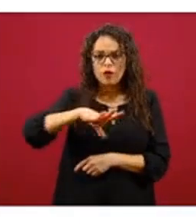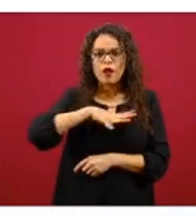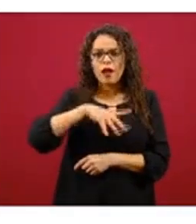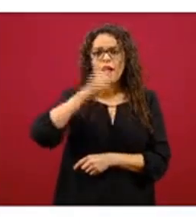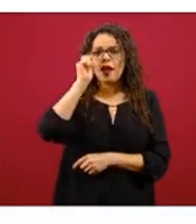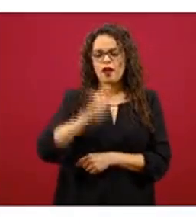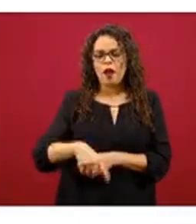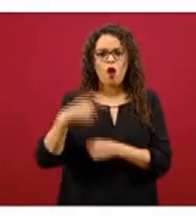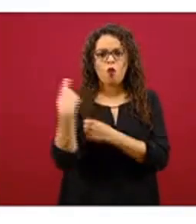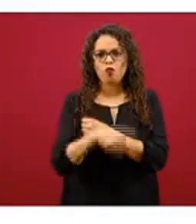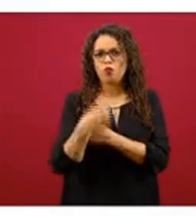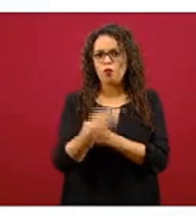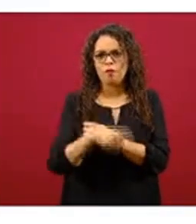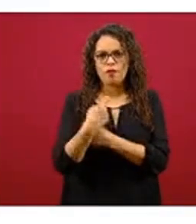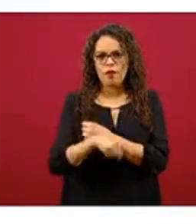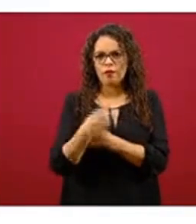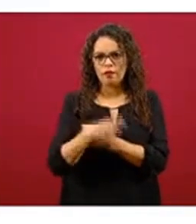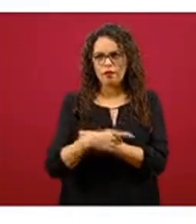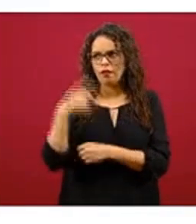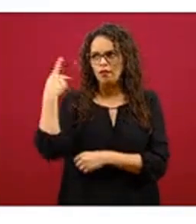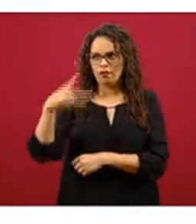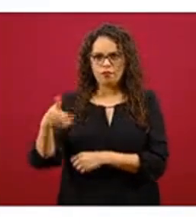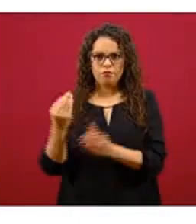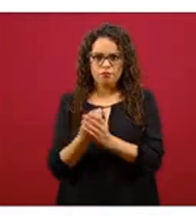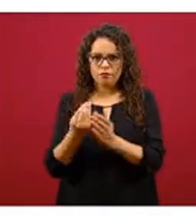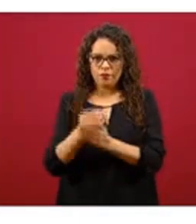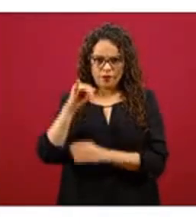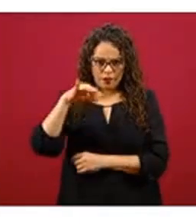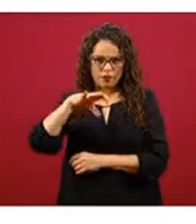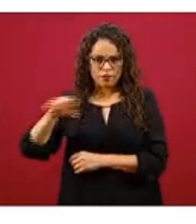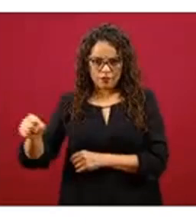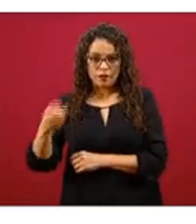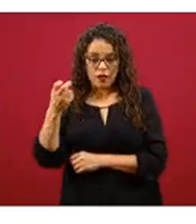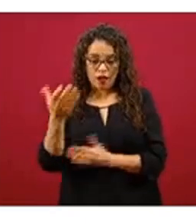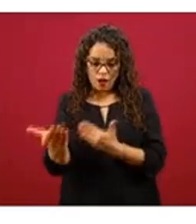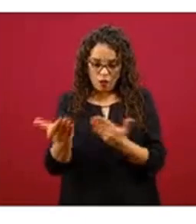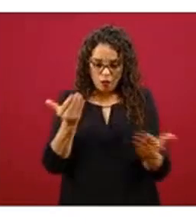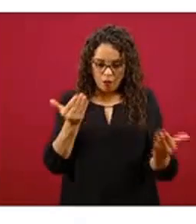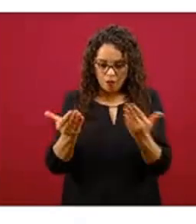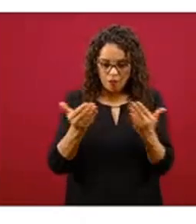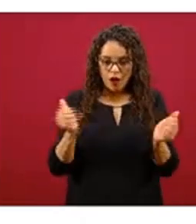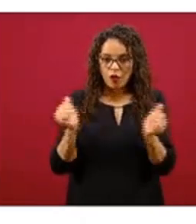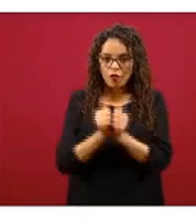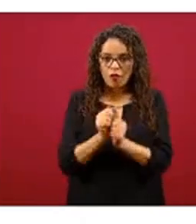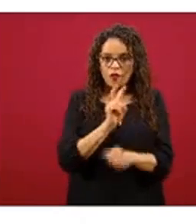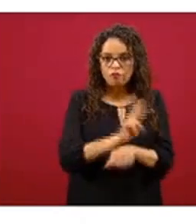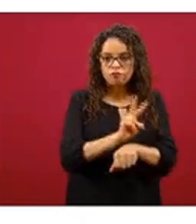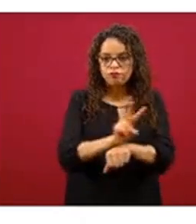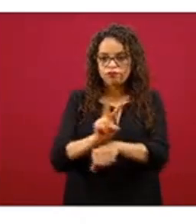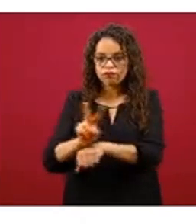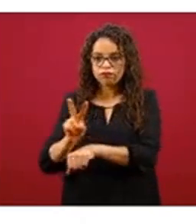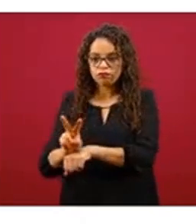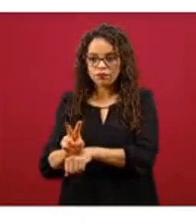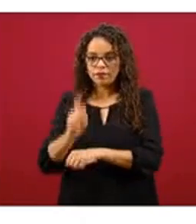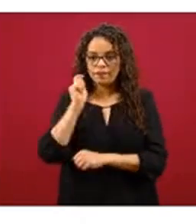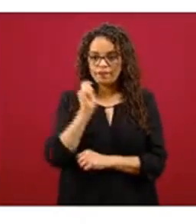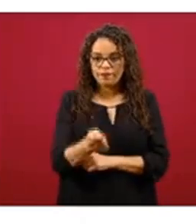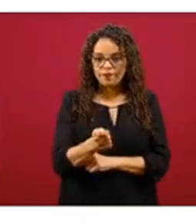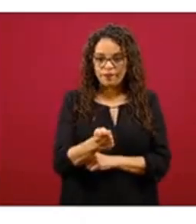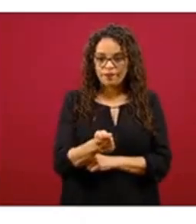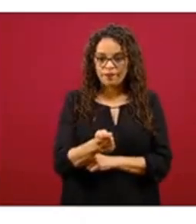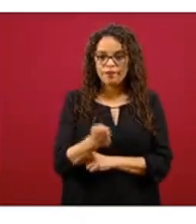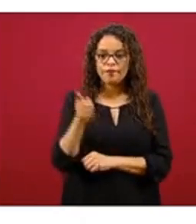propio del IMSS y lo comparamos con el sistema de vigilancia epidemiológica de la